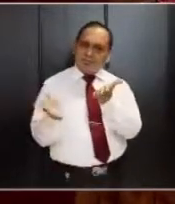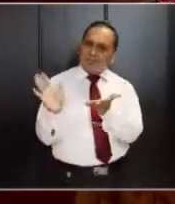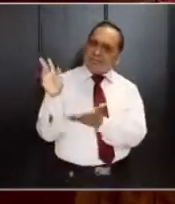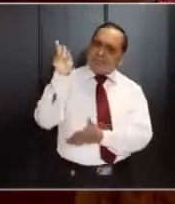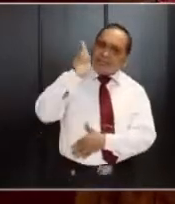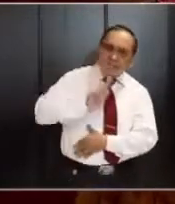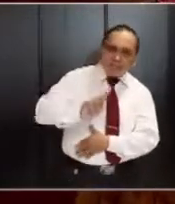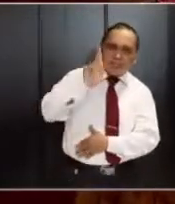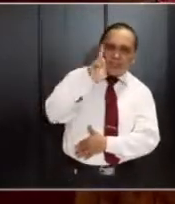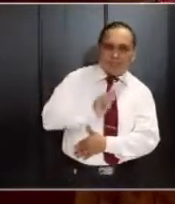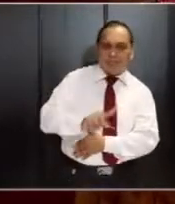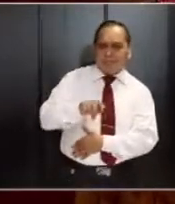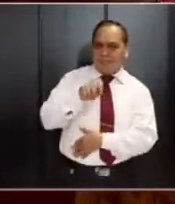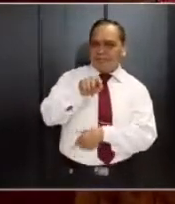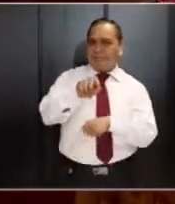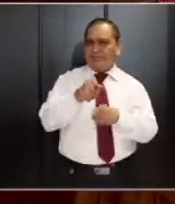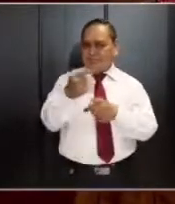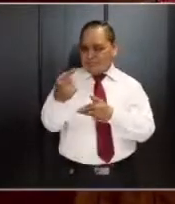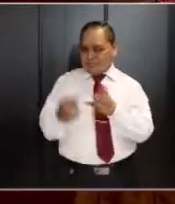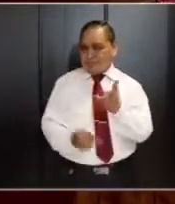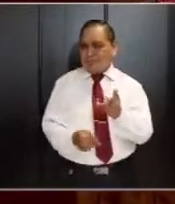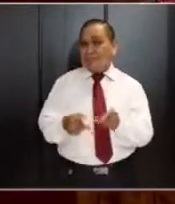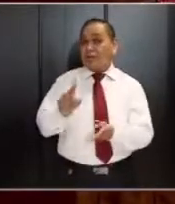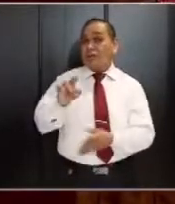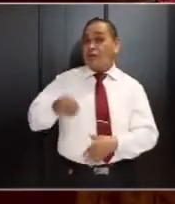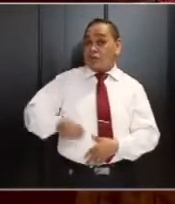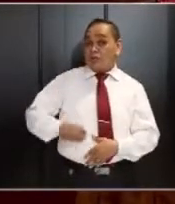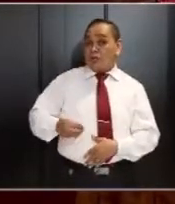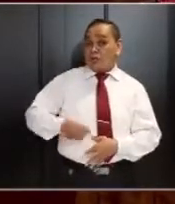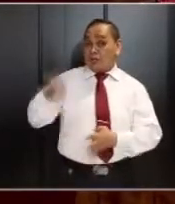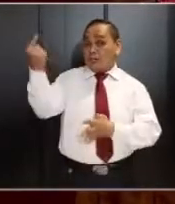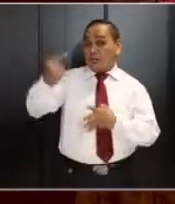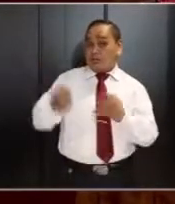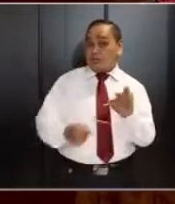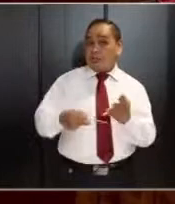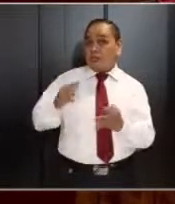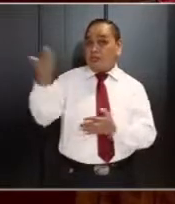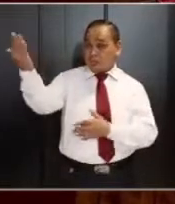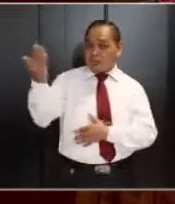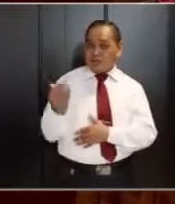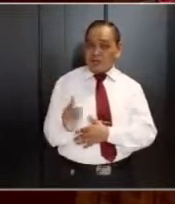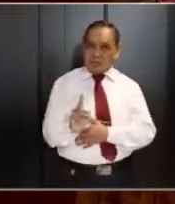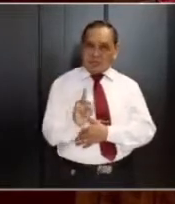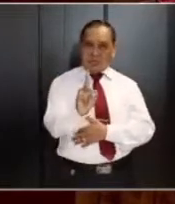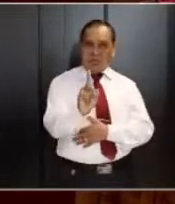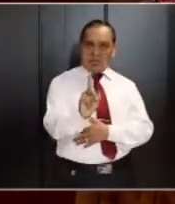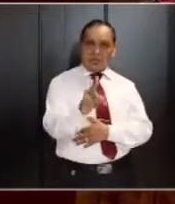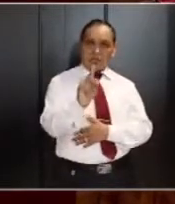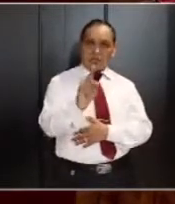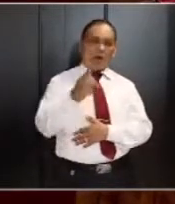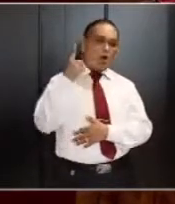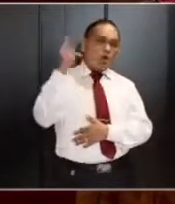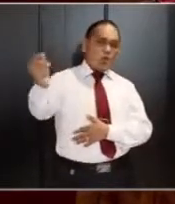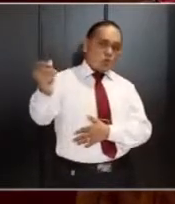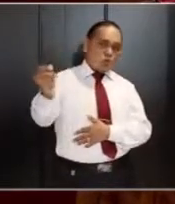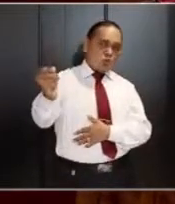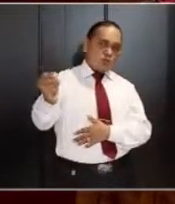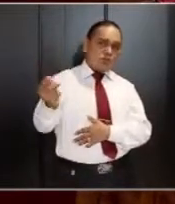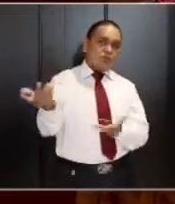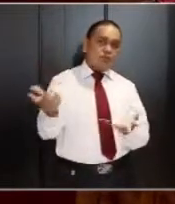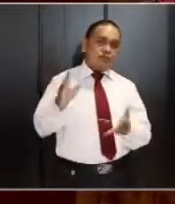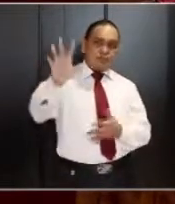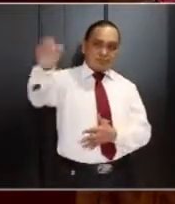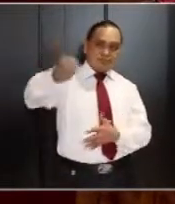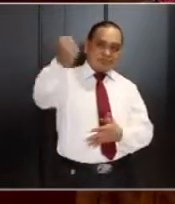los señalamientos. En ese momento eran señalamientos. Cuando él no se presenta y decide huir, bueno, pues está entonces ya la orden